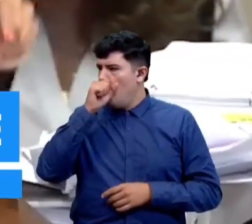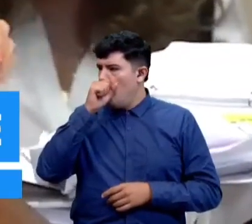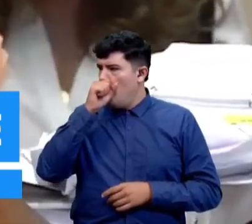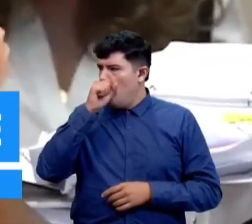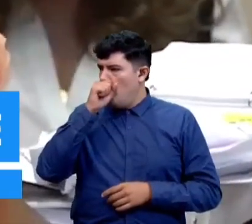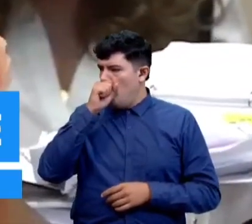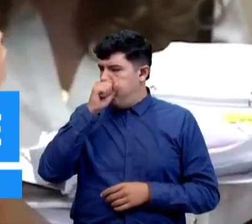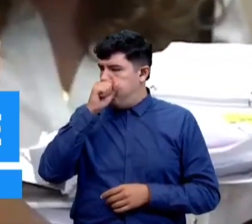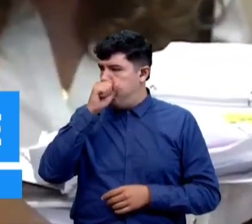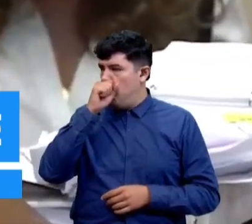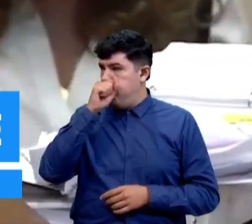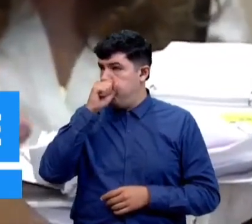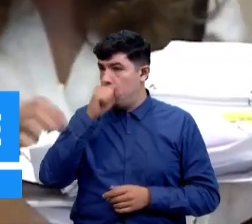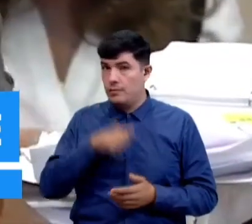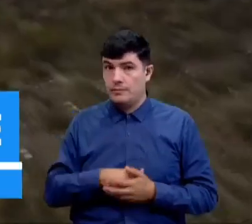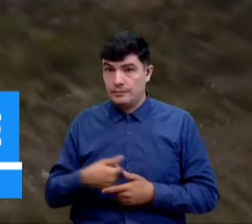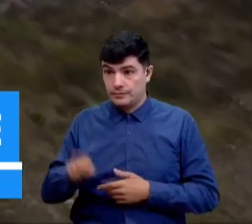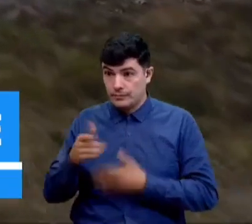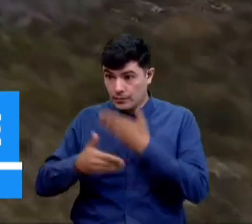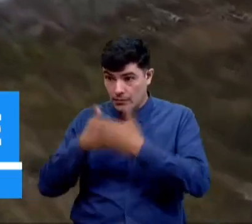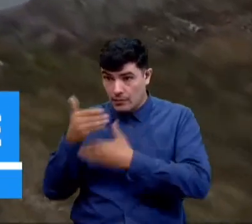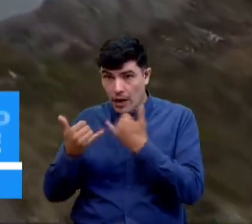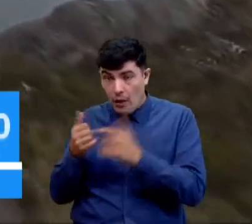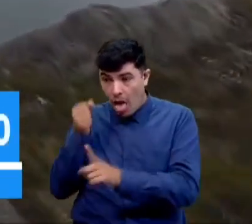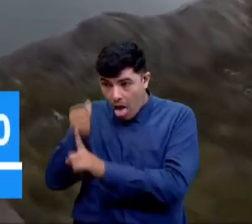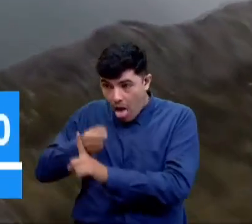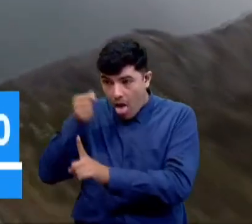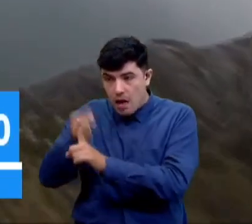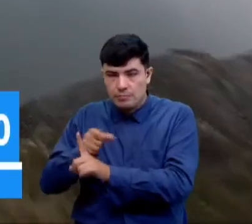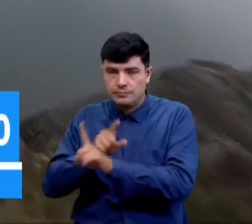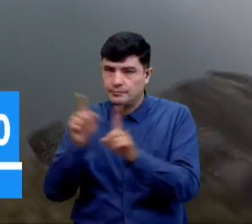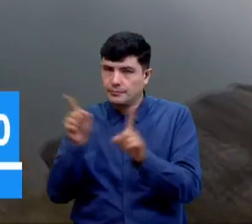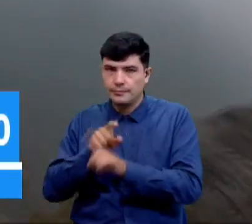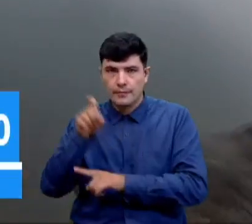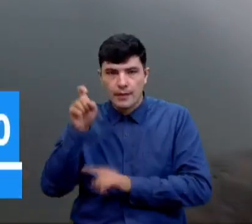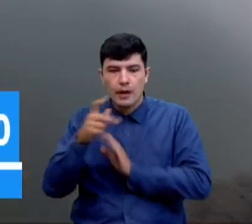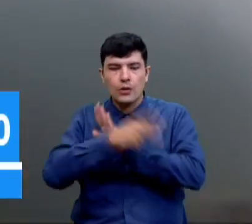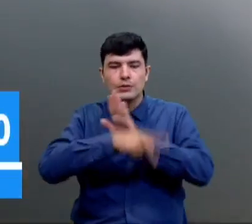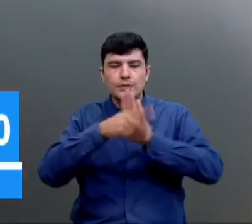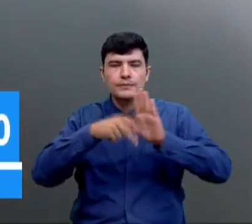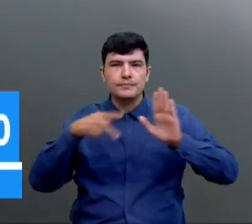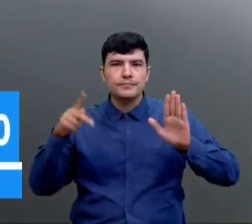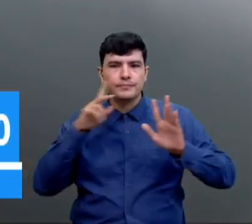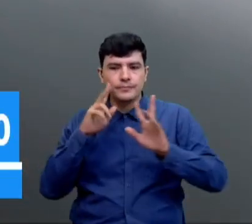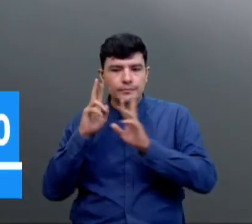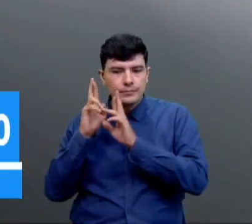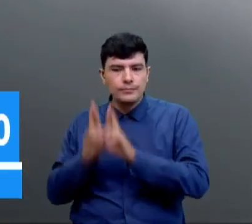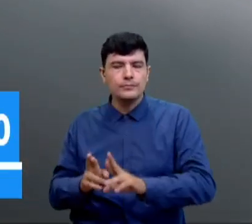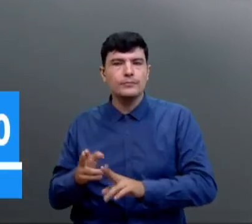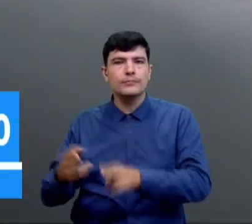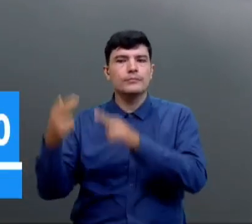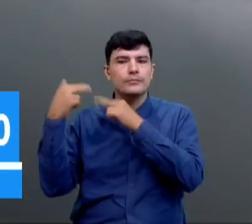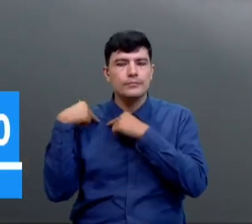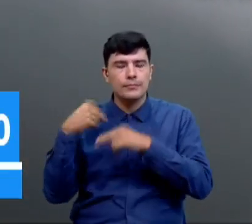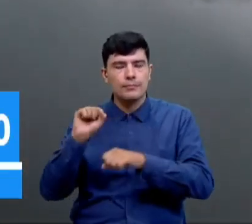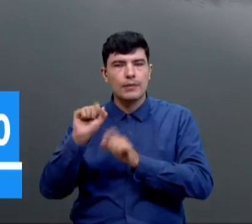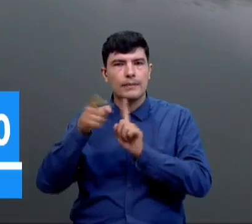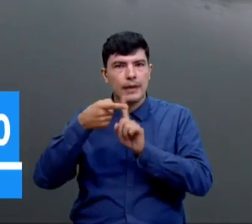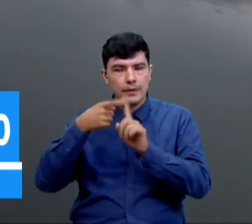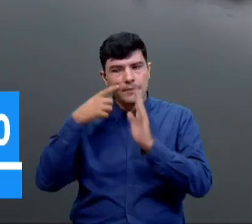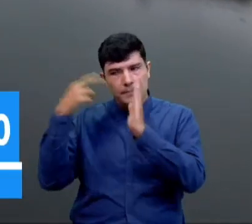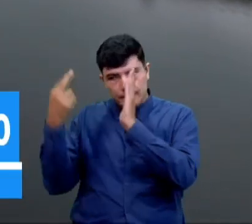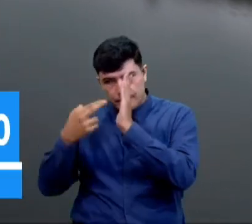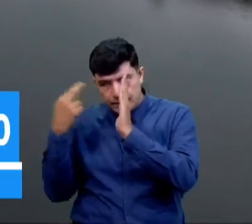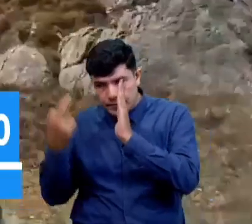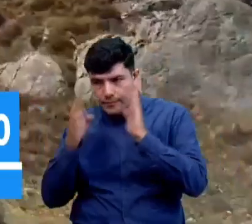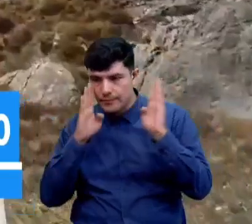la presión en los tiempos del proceso más cuando la corte constitucional Se reserva la competencia para verificar el cumplimiento